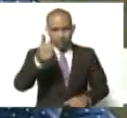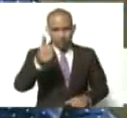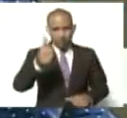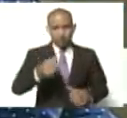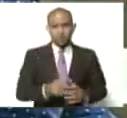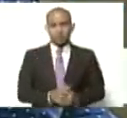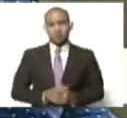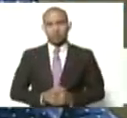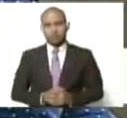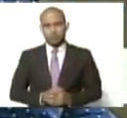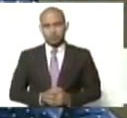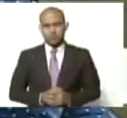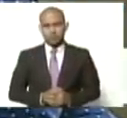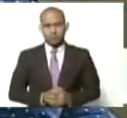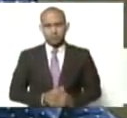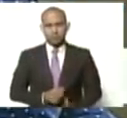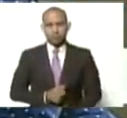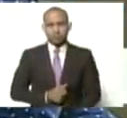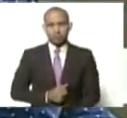saliendo para acá.